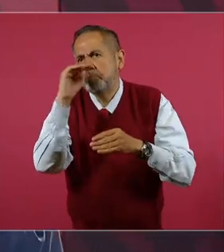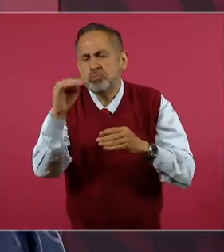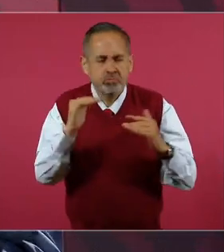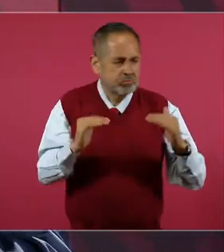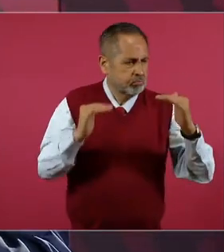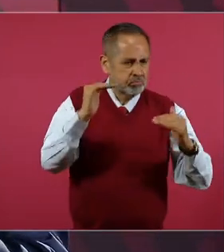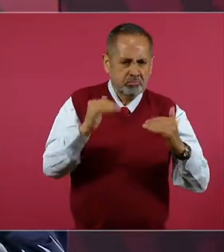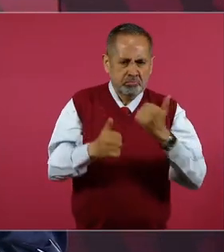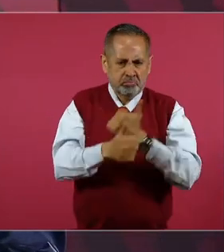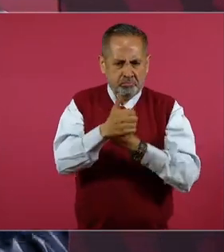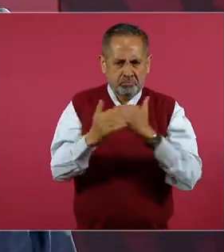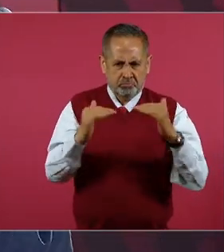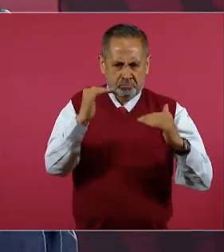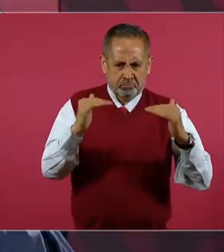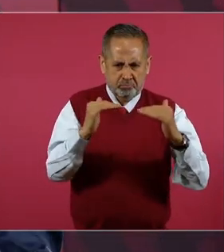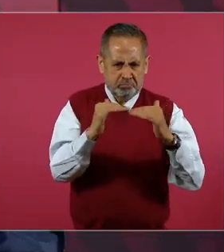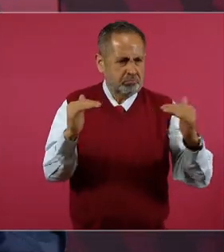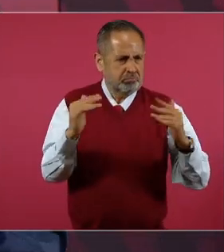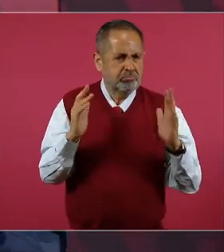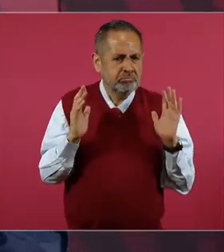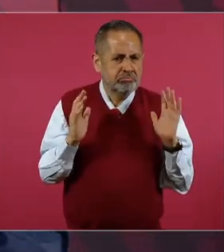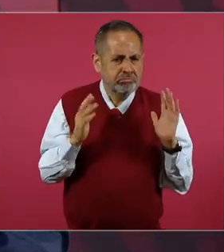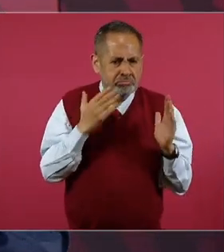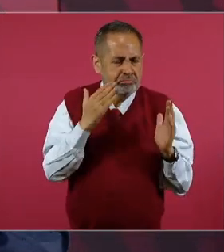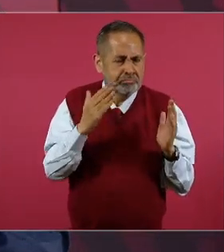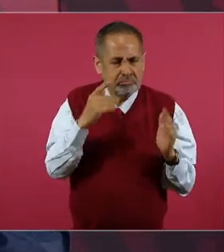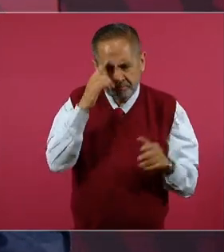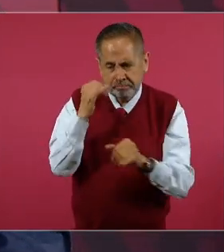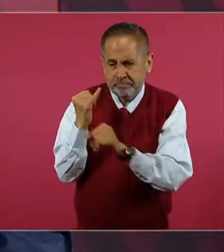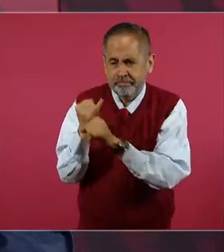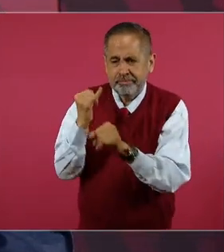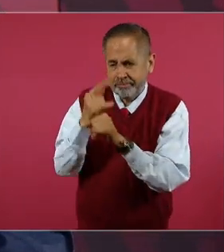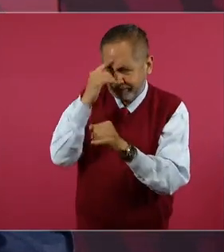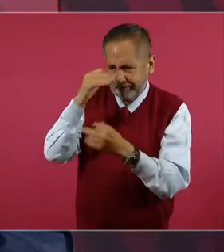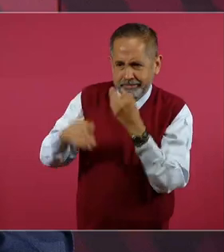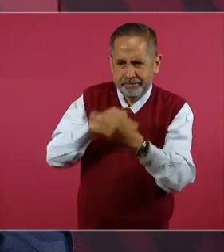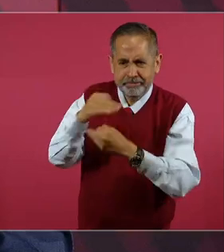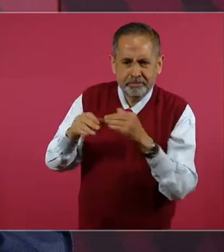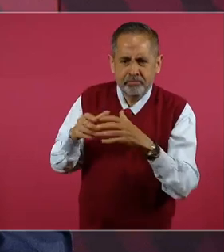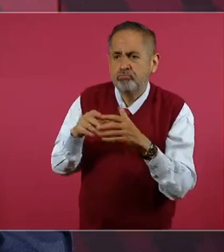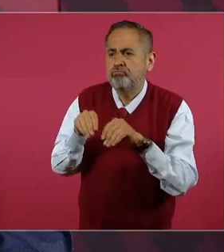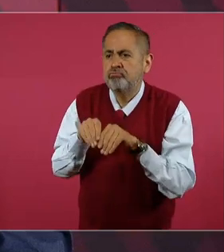y para que la empresa de Internet para todos